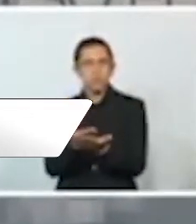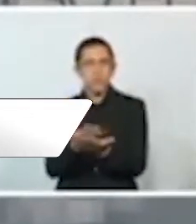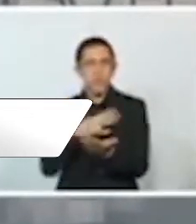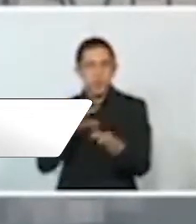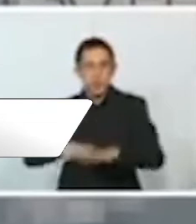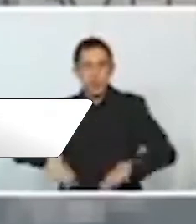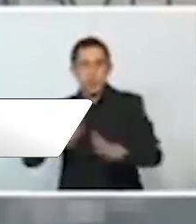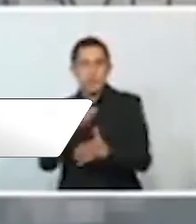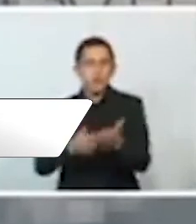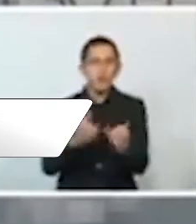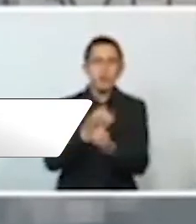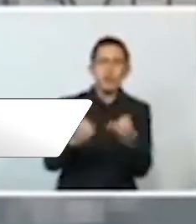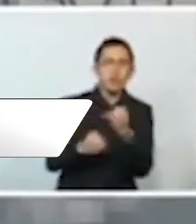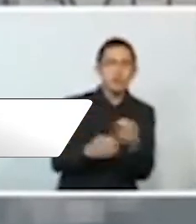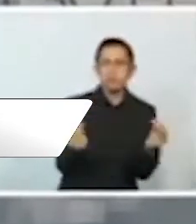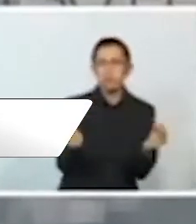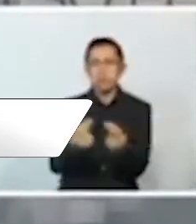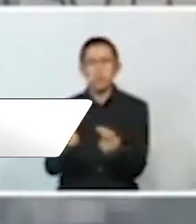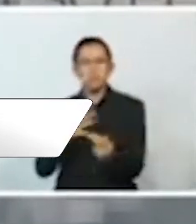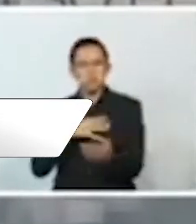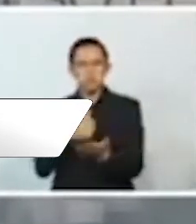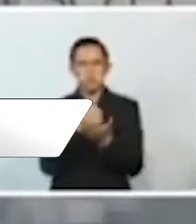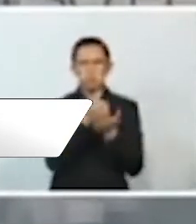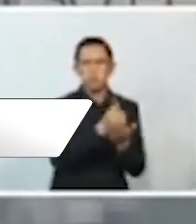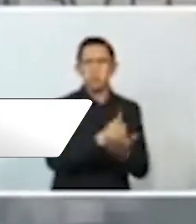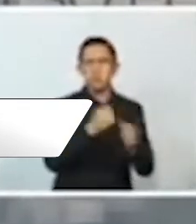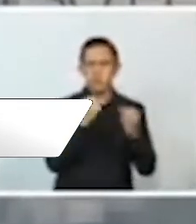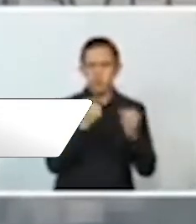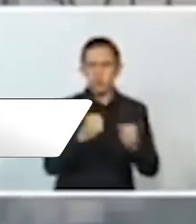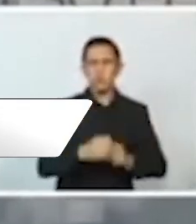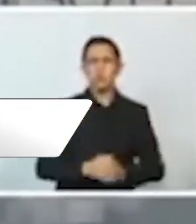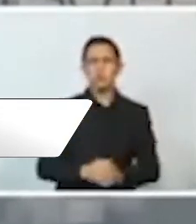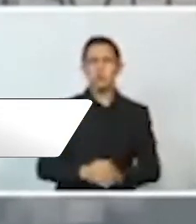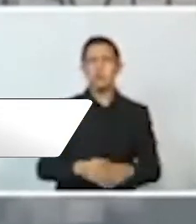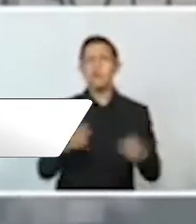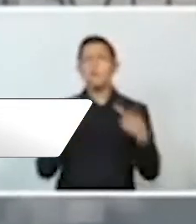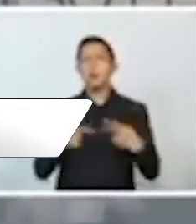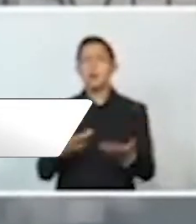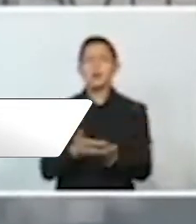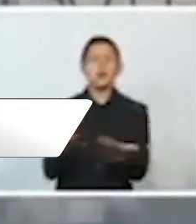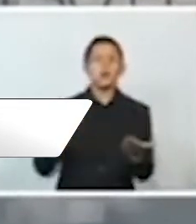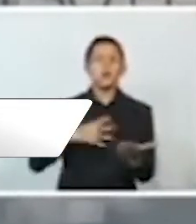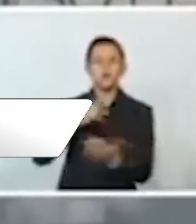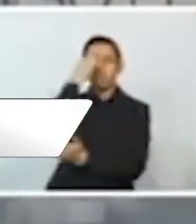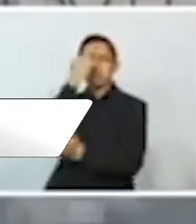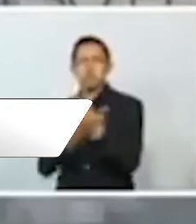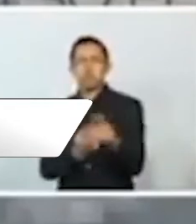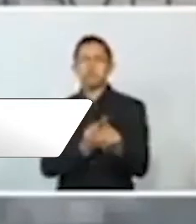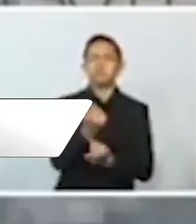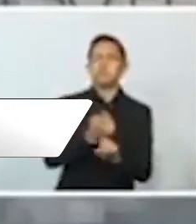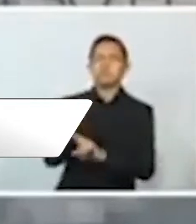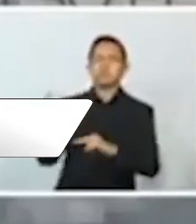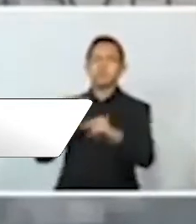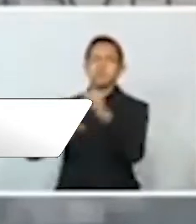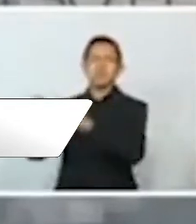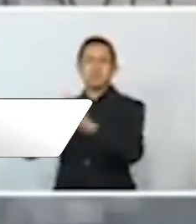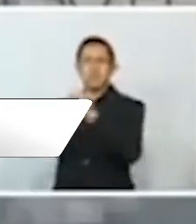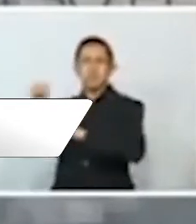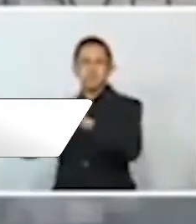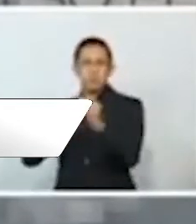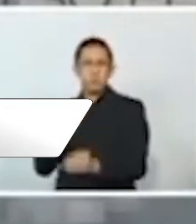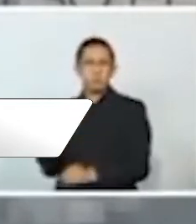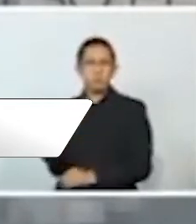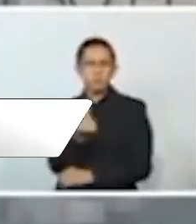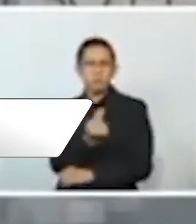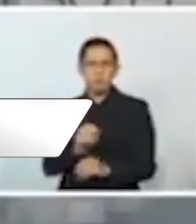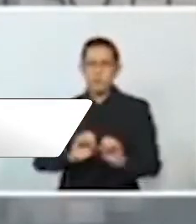entre candidatas y candidatos a diputados por el Distrito 11. Y uno de los temas que tocó fue la que aqueja a la comunidad cozumeleña,